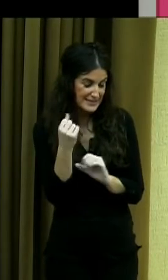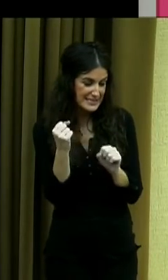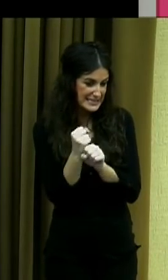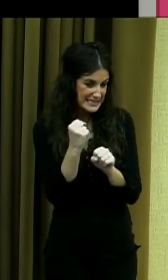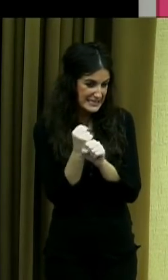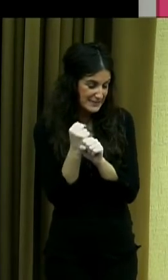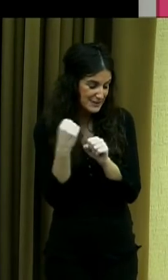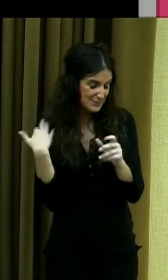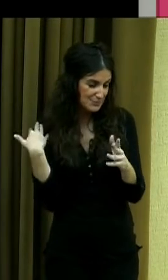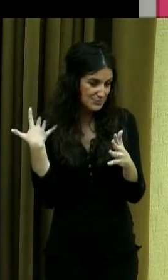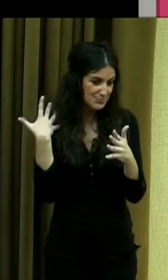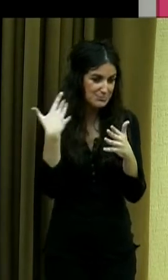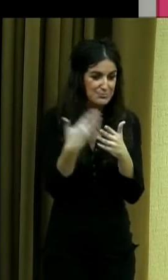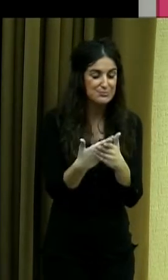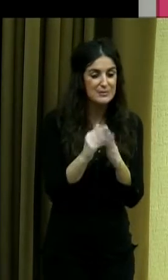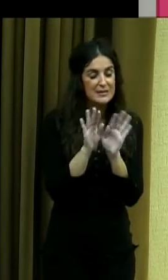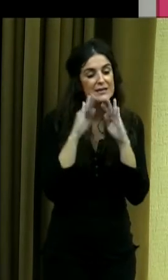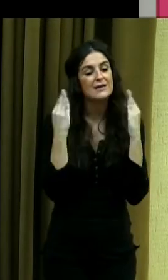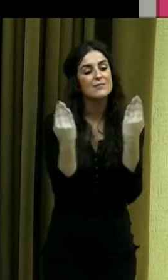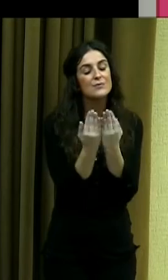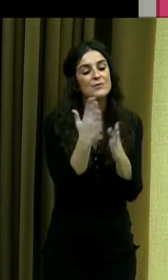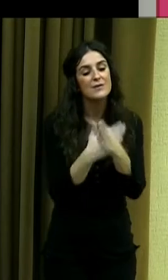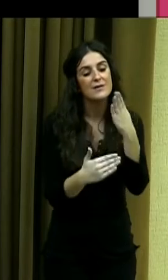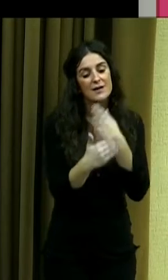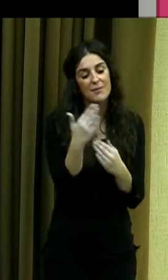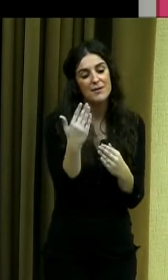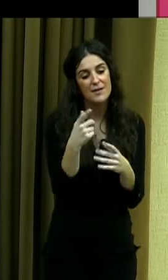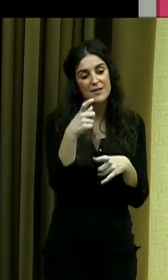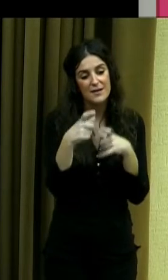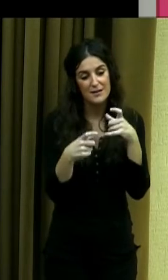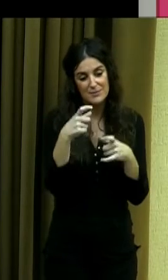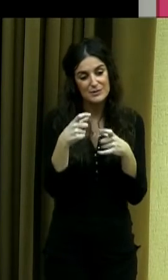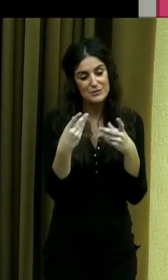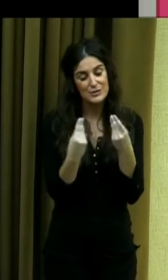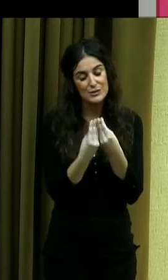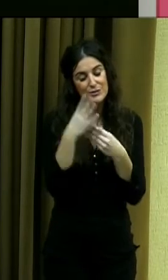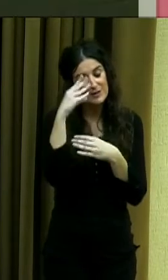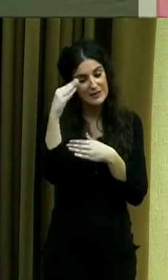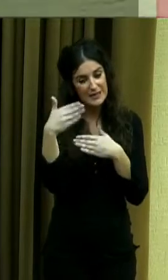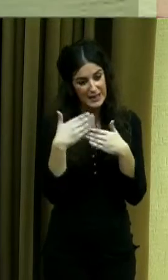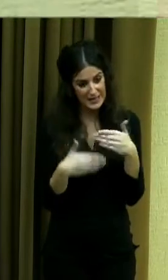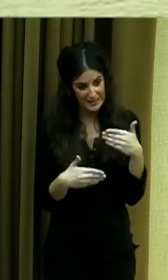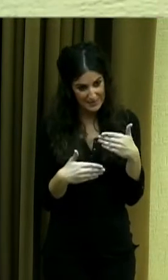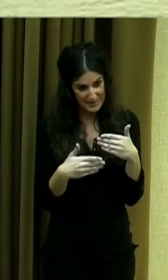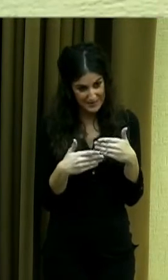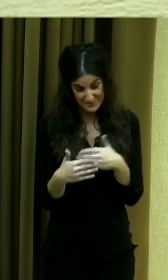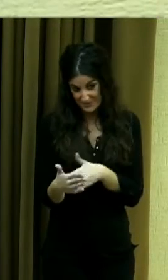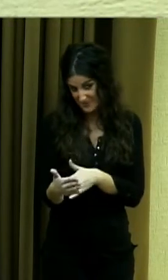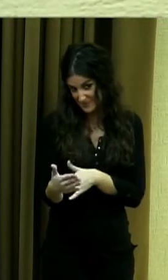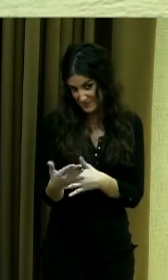viene desarrollando en el mundo de la discapacidad de las personas con inteligencia límite y ligera.